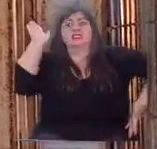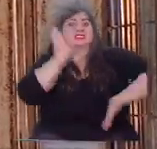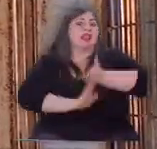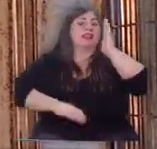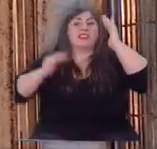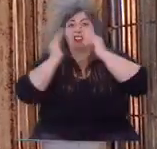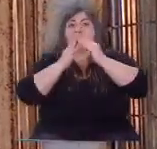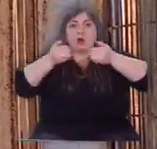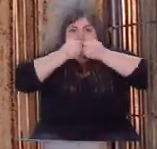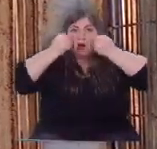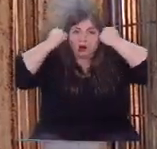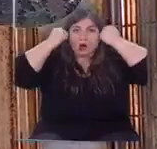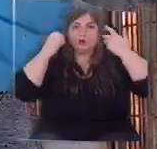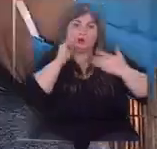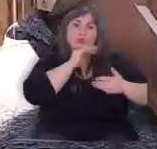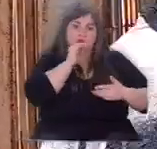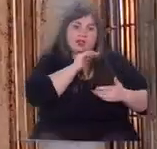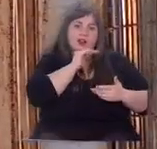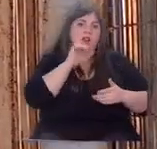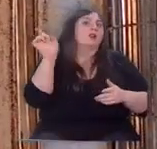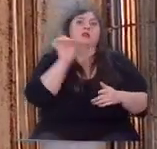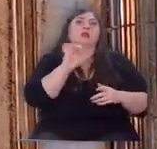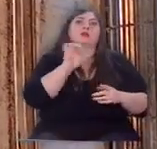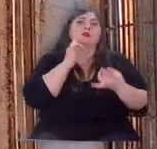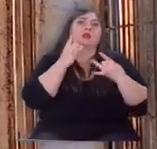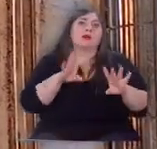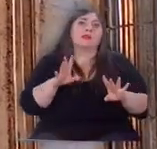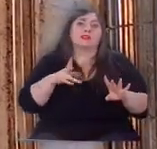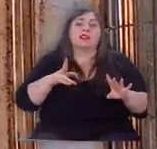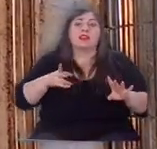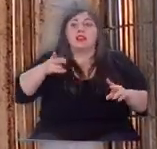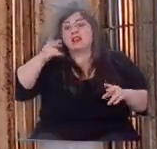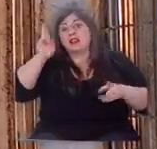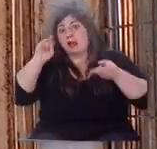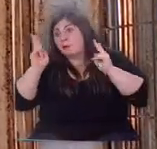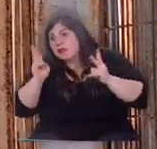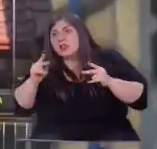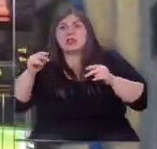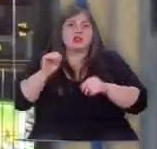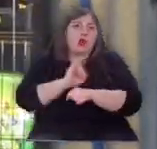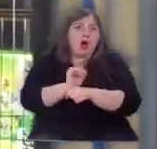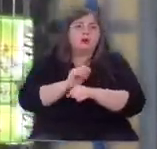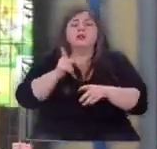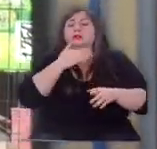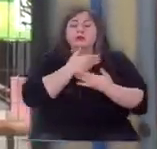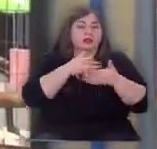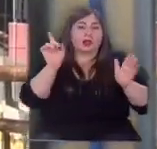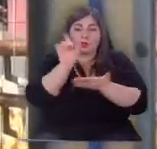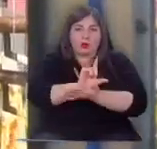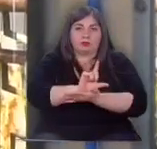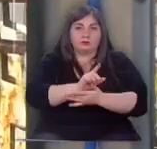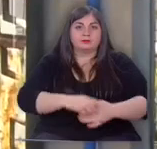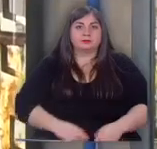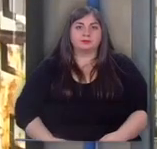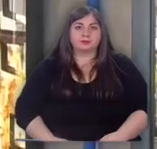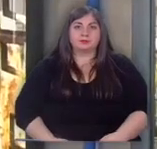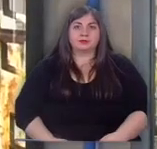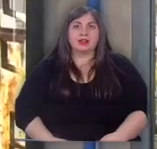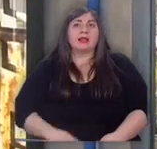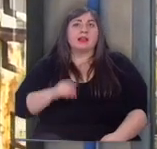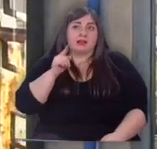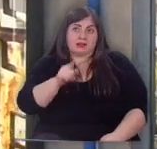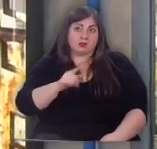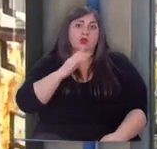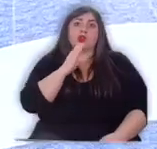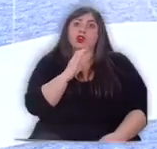su casa tiene que ocupar mascarillas, no solamente en el transporte público, sino que en cualquier lugar. Una medida que se aplica cuando los casos